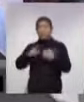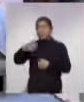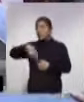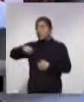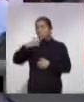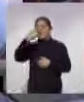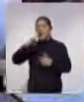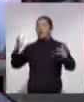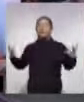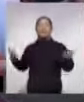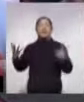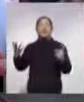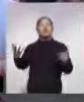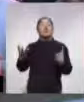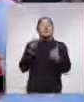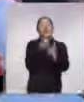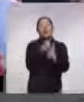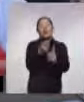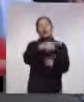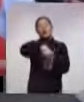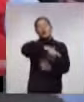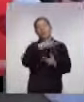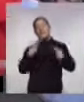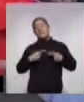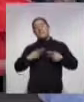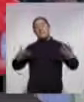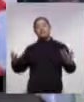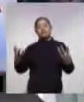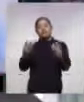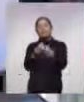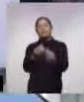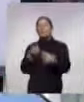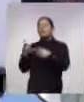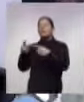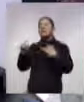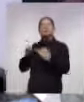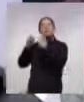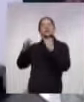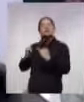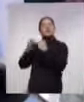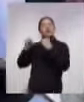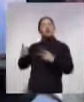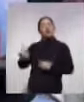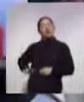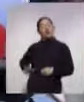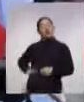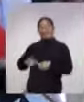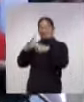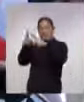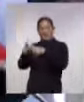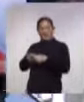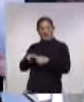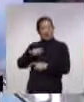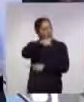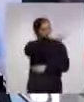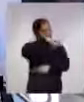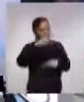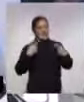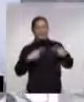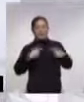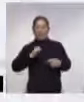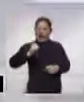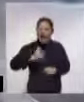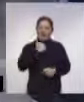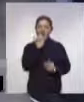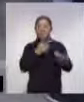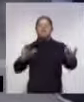acercamiento a la ciudadanía de parte de las distintas instituciones de gobierno que participamos y queremos que vengan. Se trata de que aprovechen esta